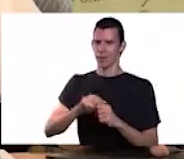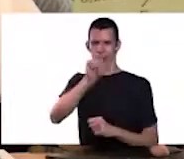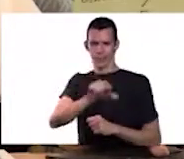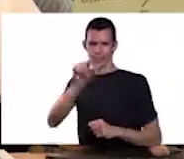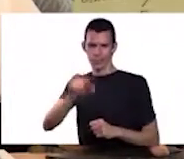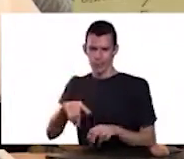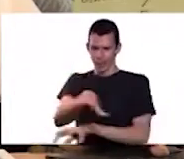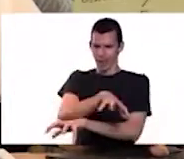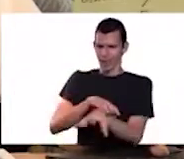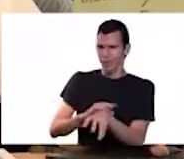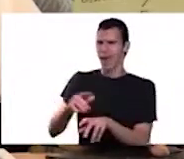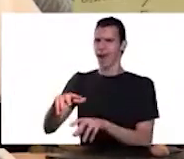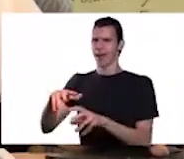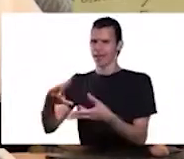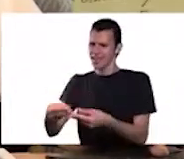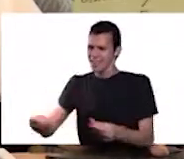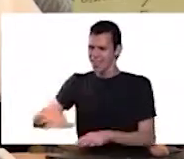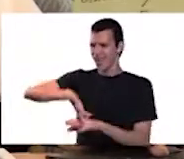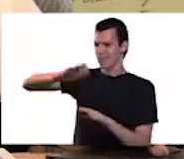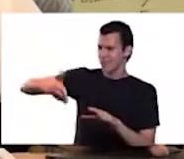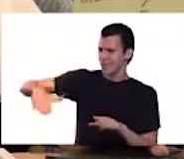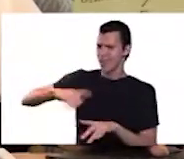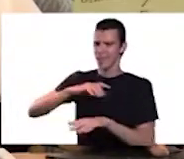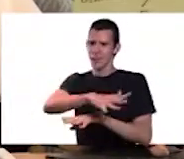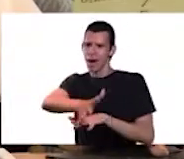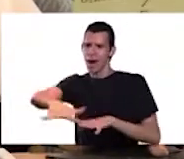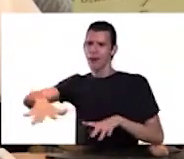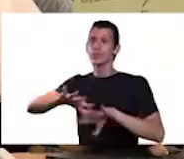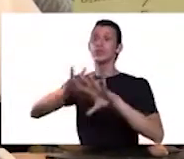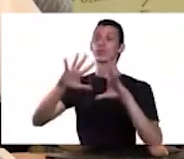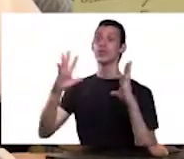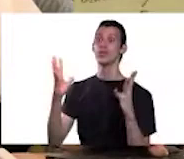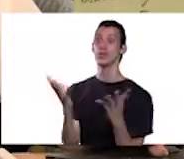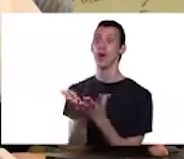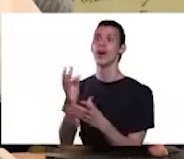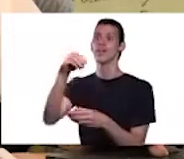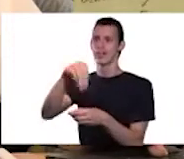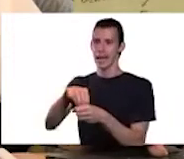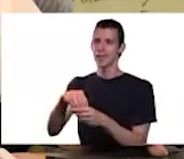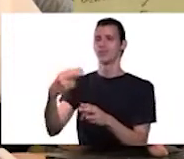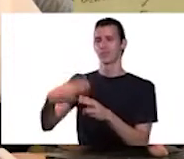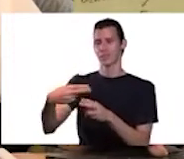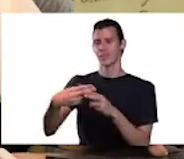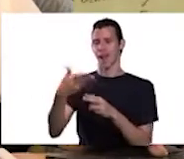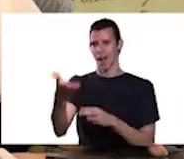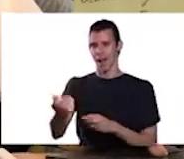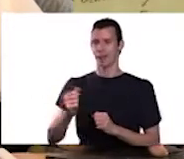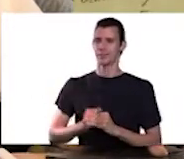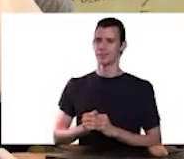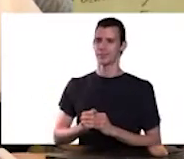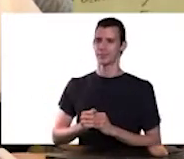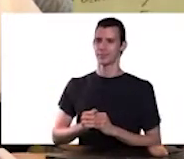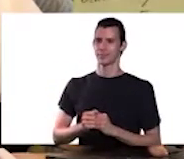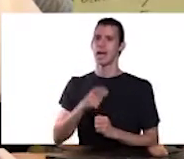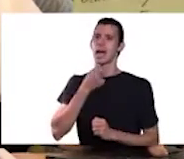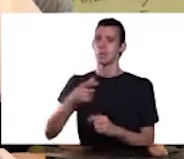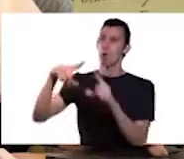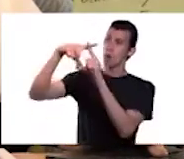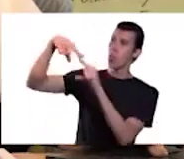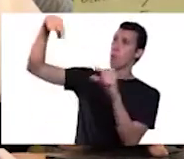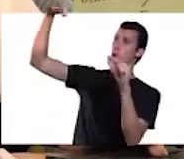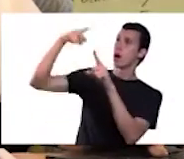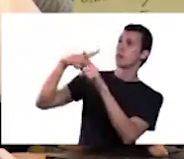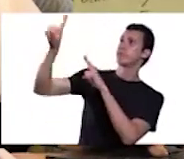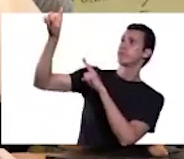La Luna no podría ser considerada como envoltura geográfica. Y hay que estudiar sus leyes, que está en continuo desarrollo, por eso